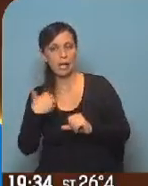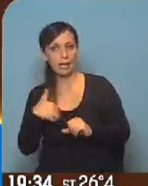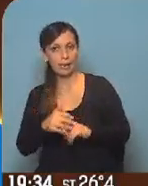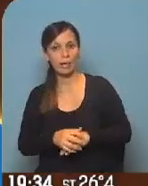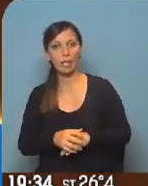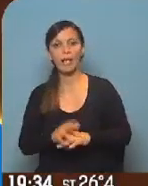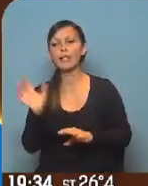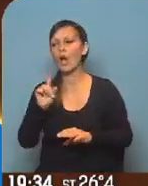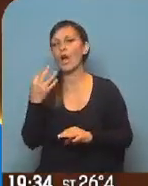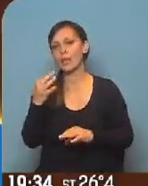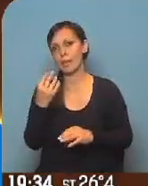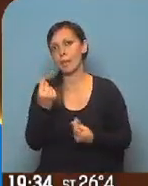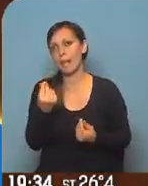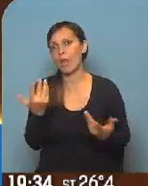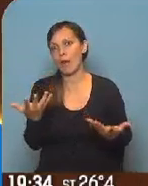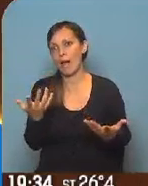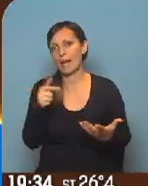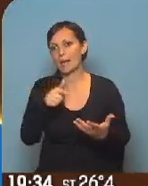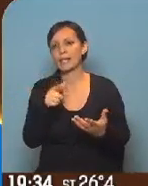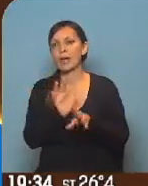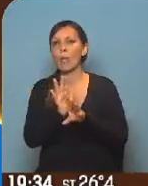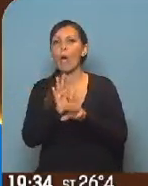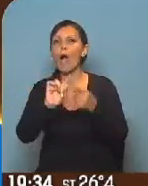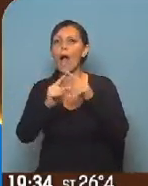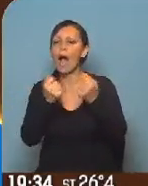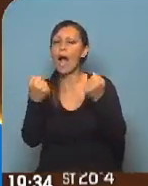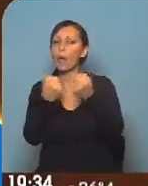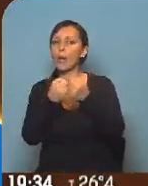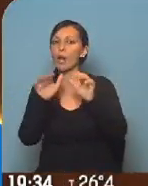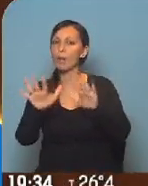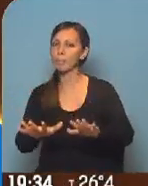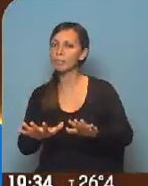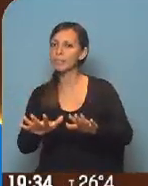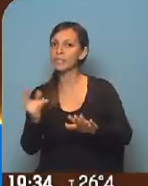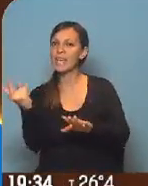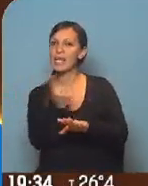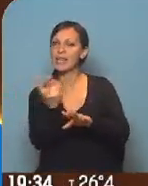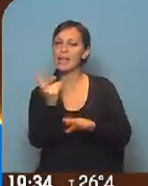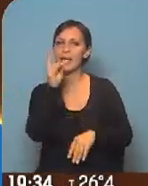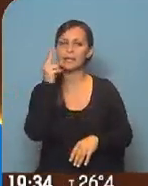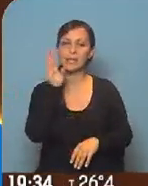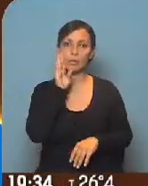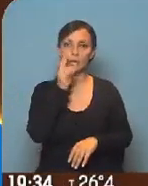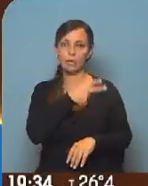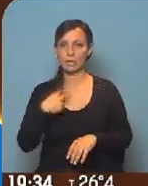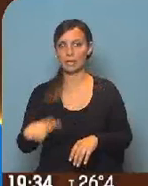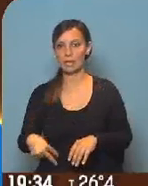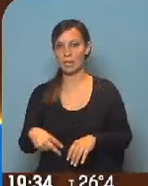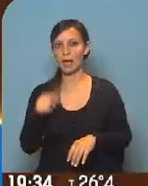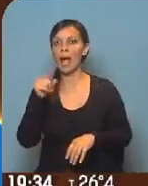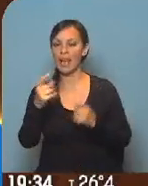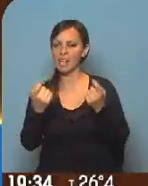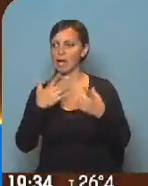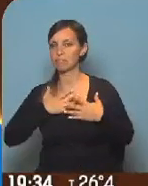tregua que se alcanzó, ¿no? Me parece que esa es una de las dimensiones donde el alcance de esta tregua se va